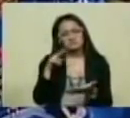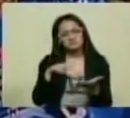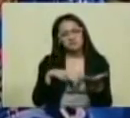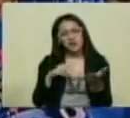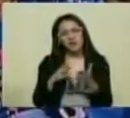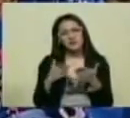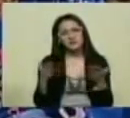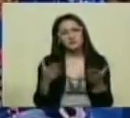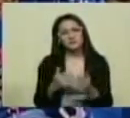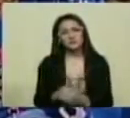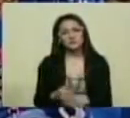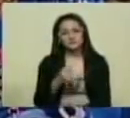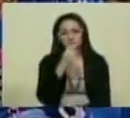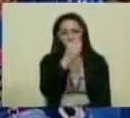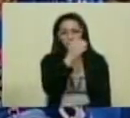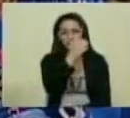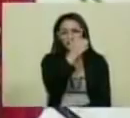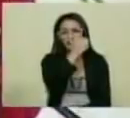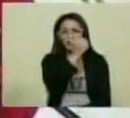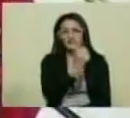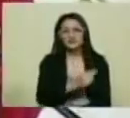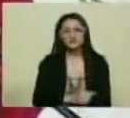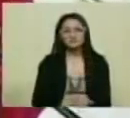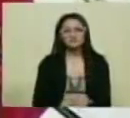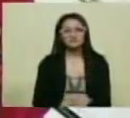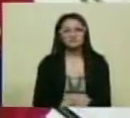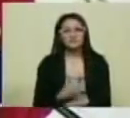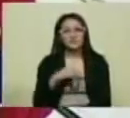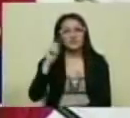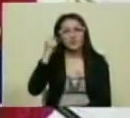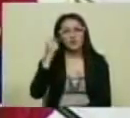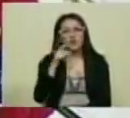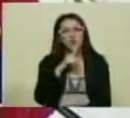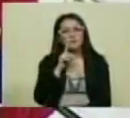tengo el libro, perdónenme, pero no me acuerdo el nombre del autor,